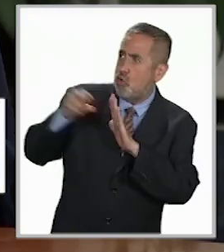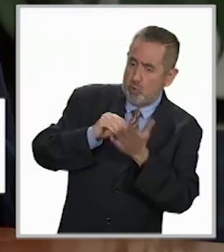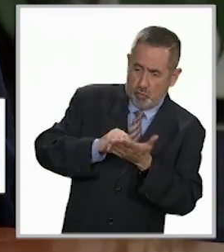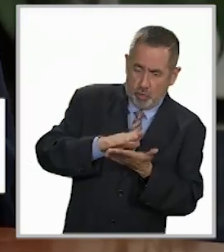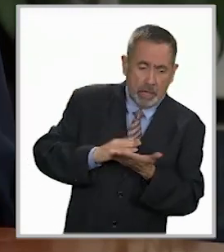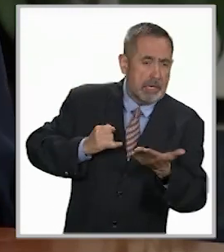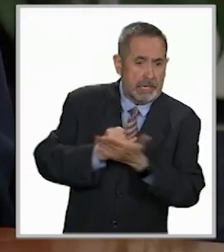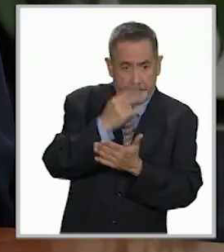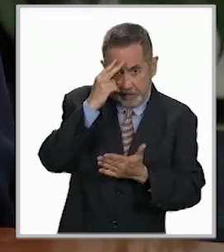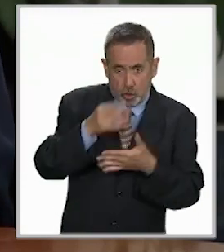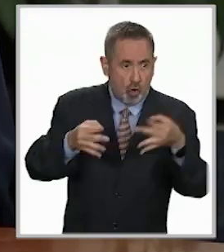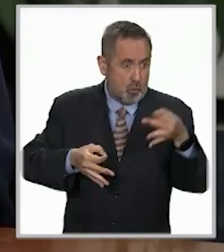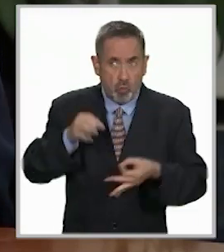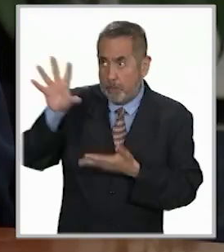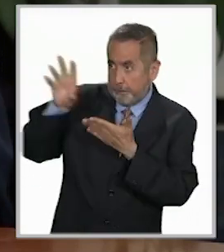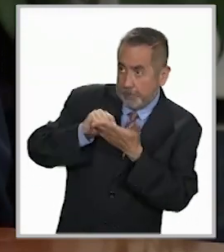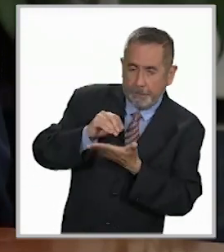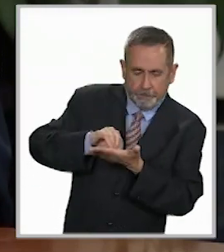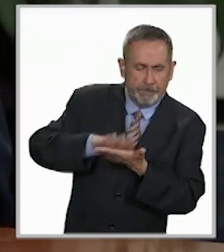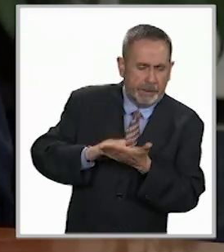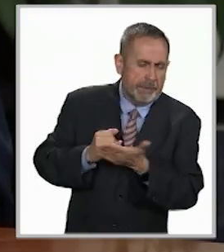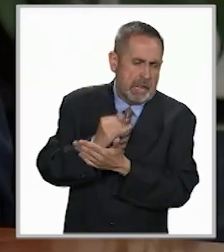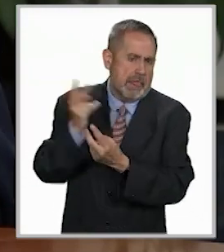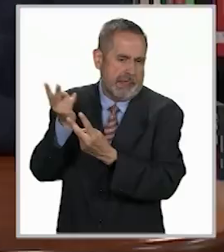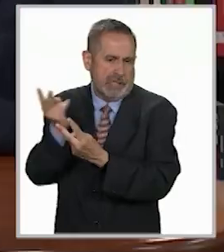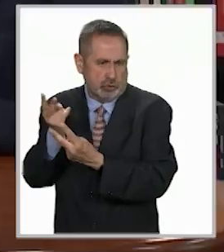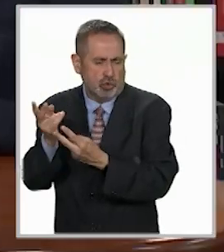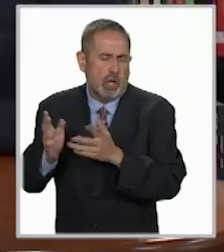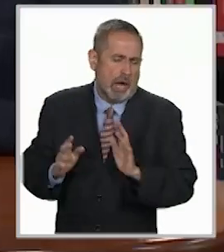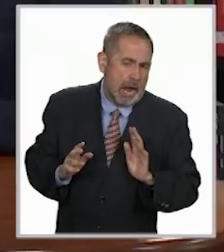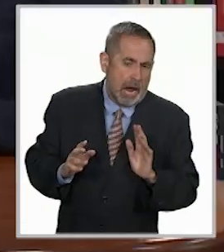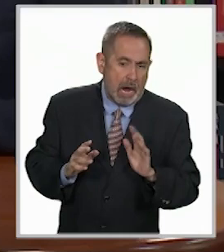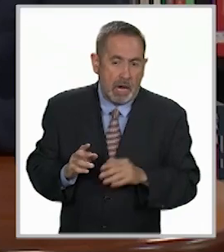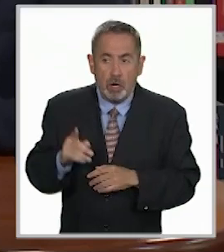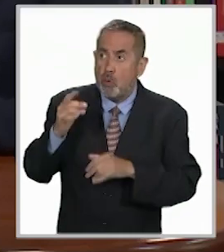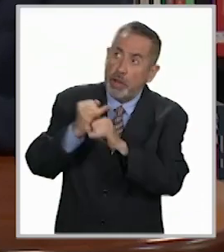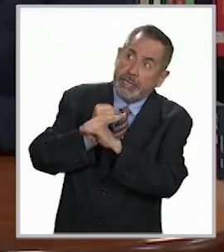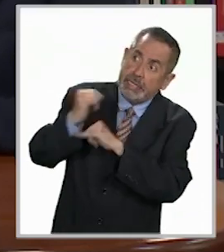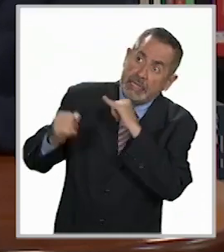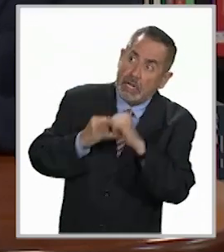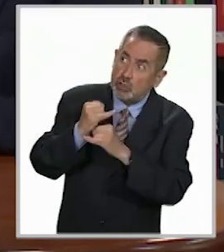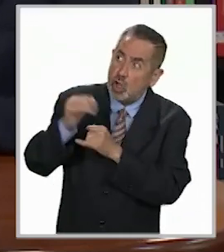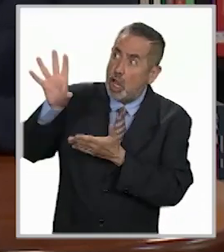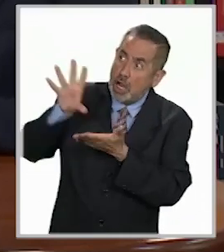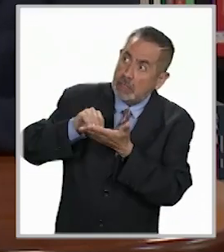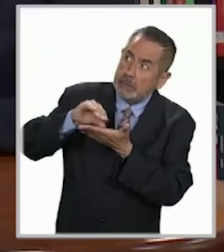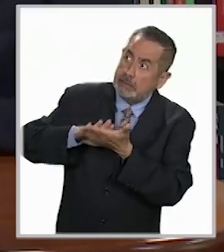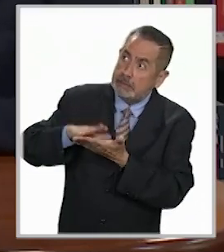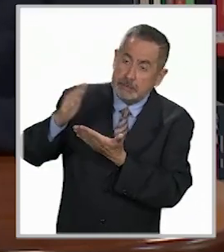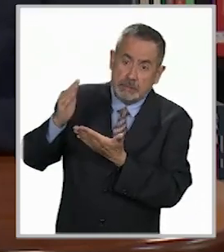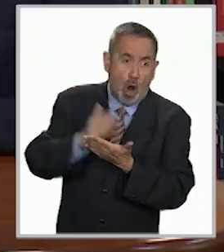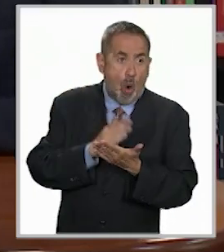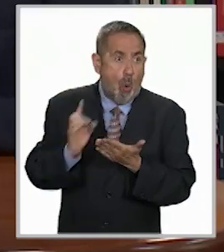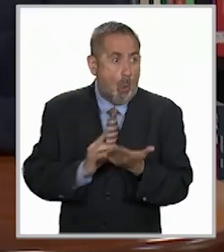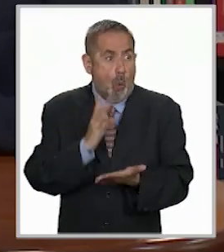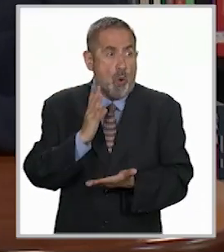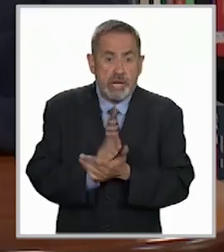por lo menos en la jurisprudencia de nuestros tribunales. Esto no quiere decir que sea la jurisprudencia